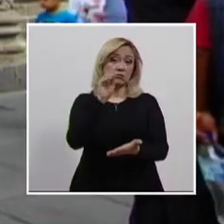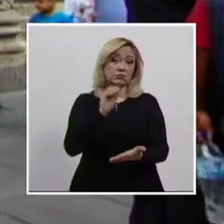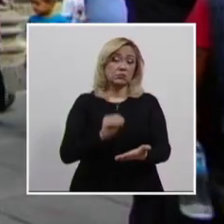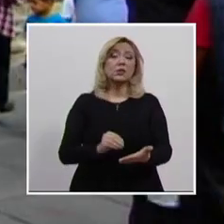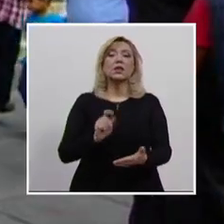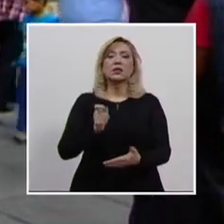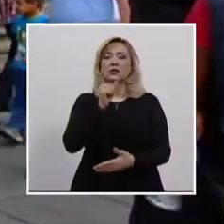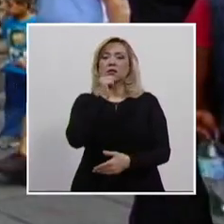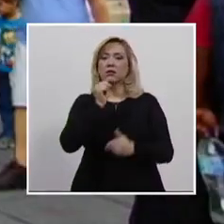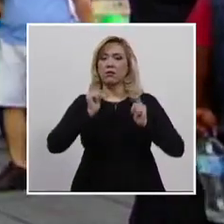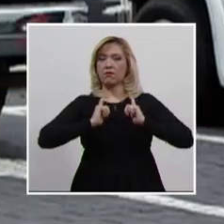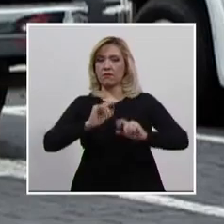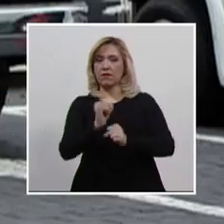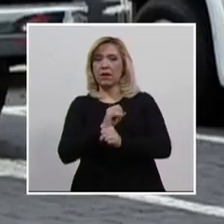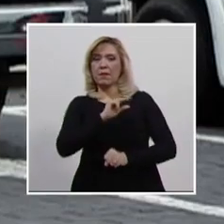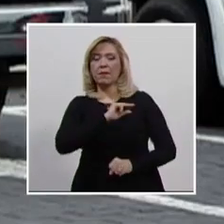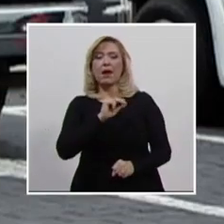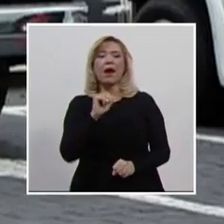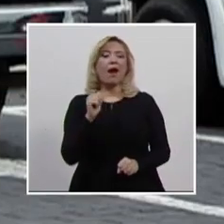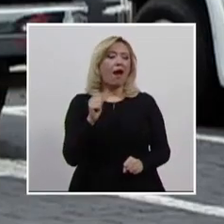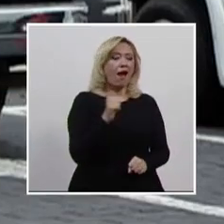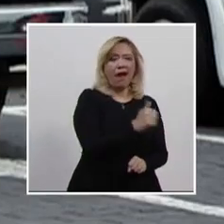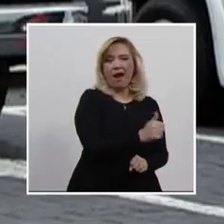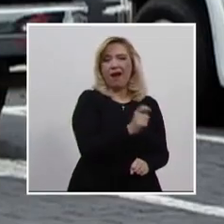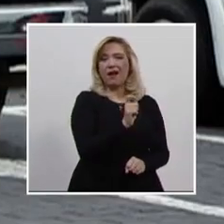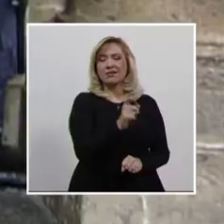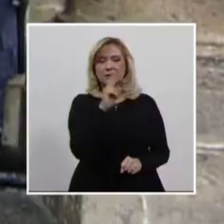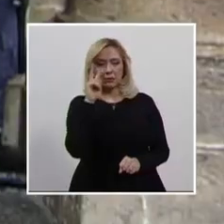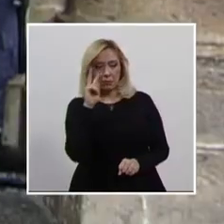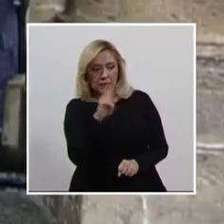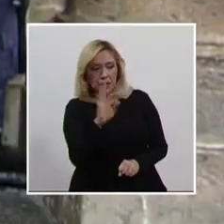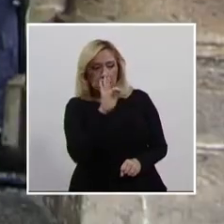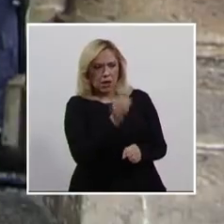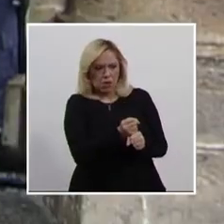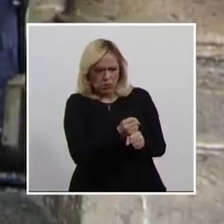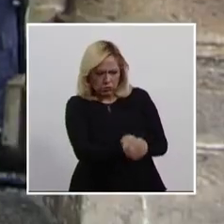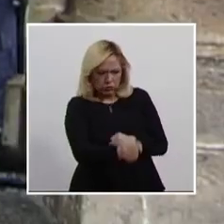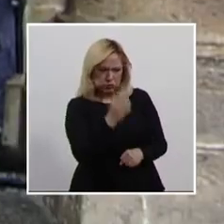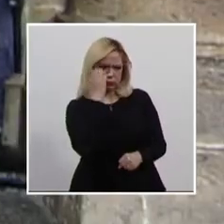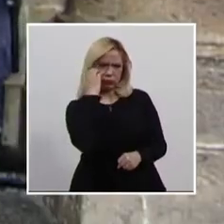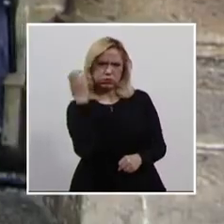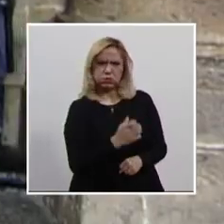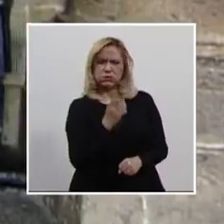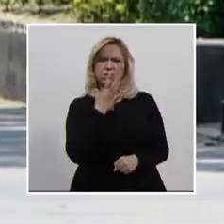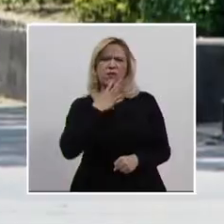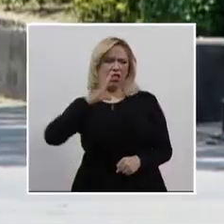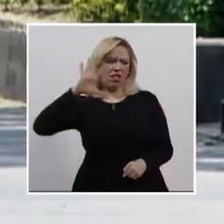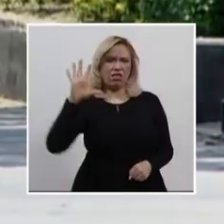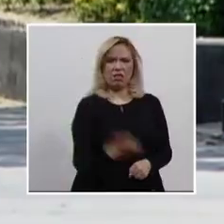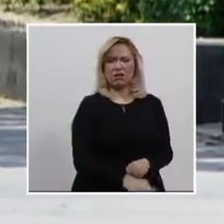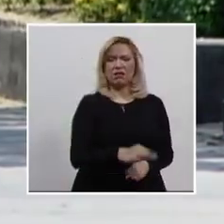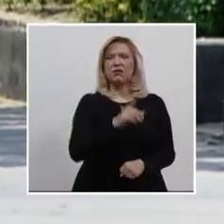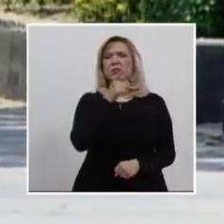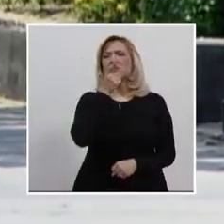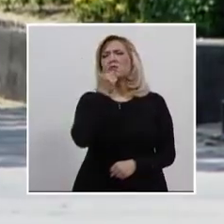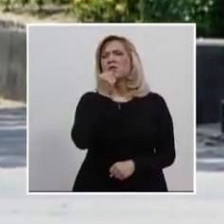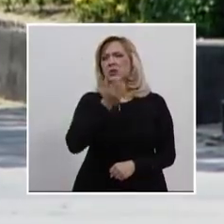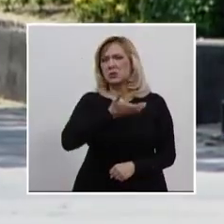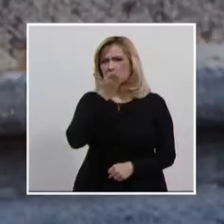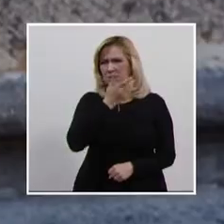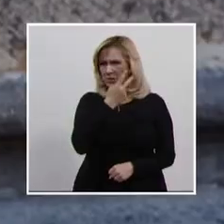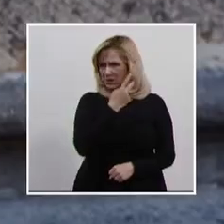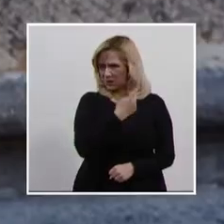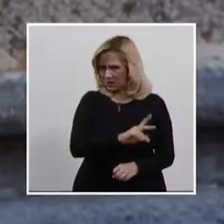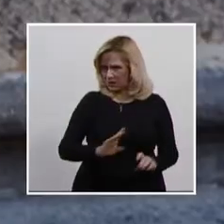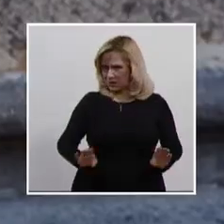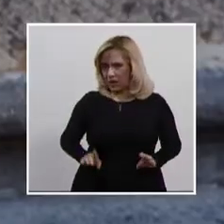fiscalía especializada para la investigación del delito de tortura y tratos crueles, inhumanos o degradantes, esto en Jalisco,